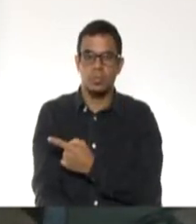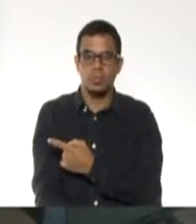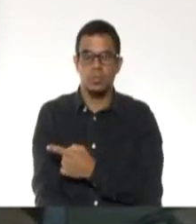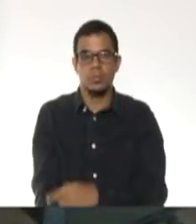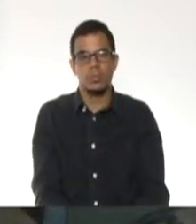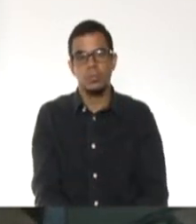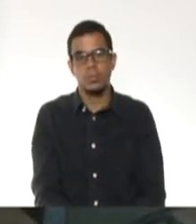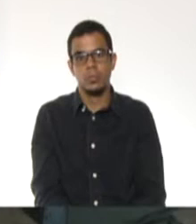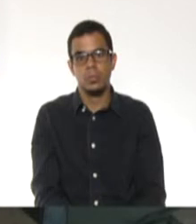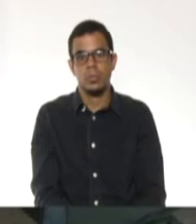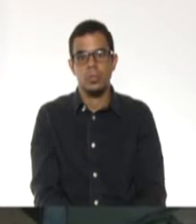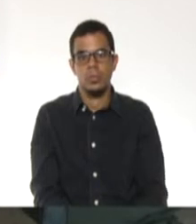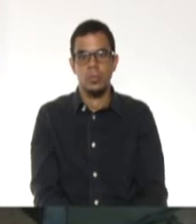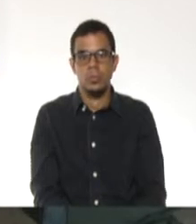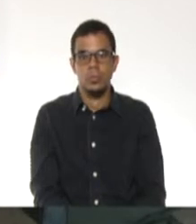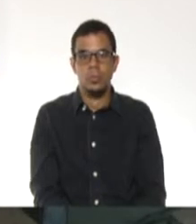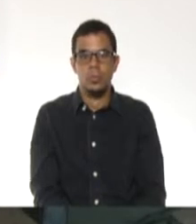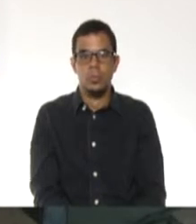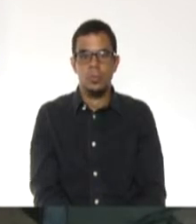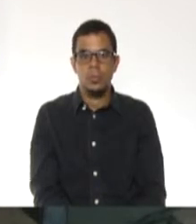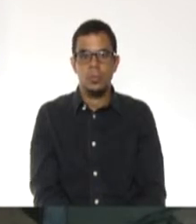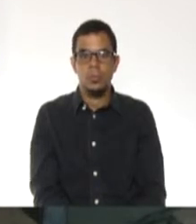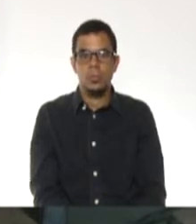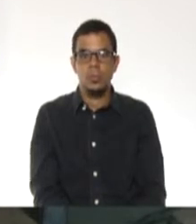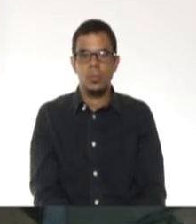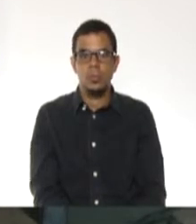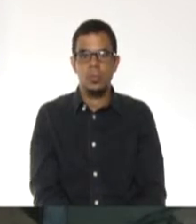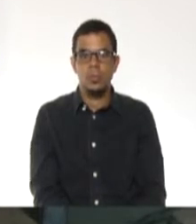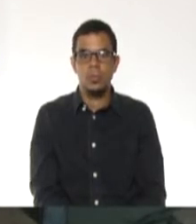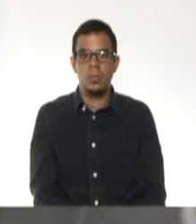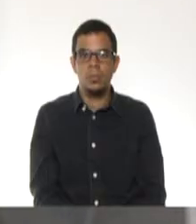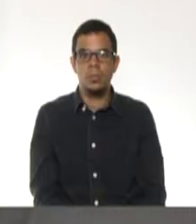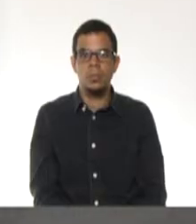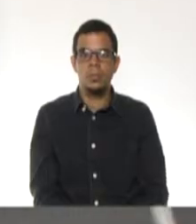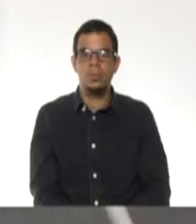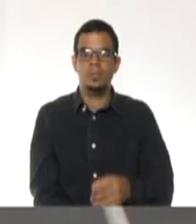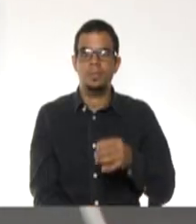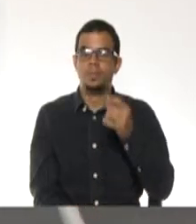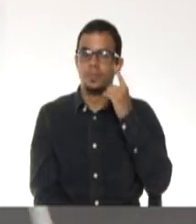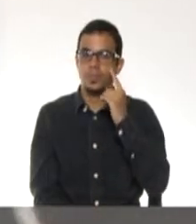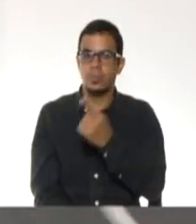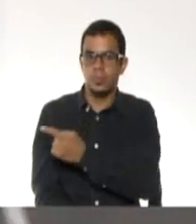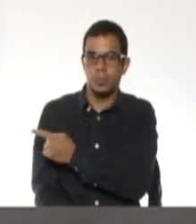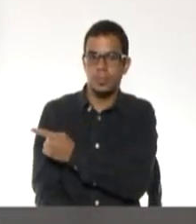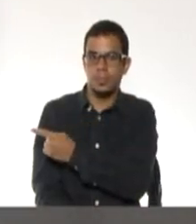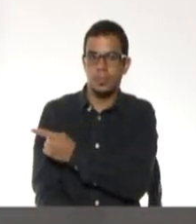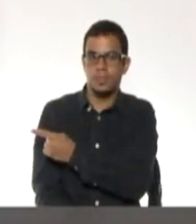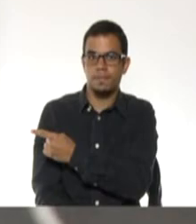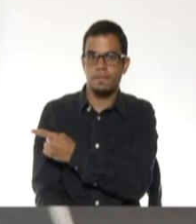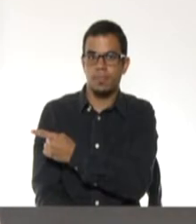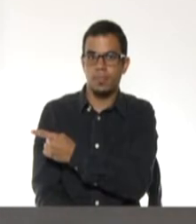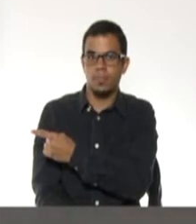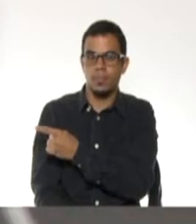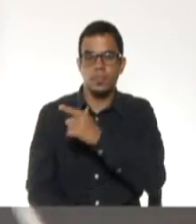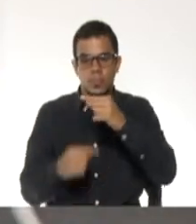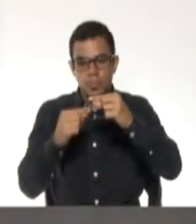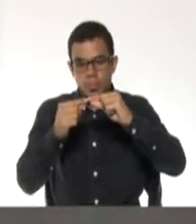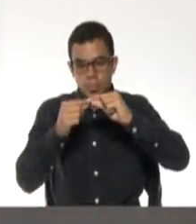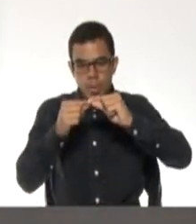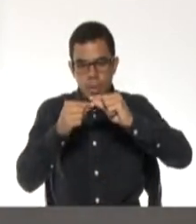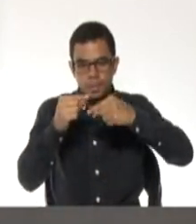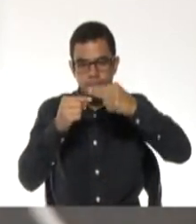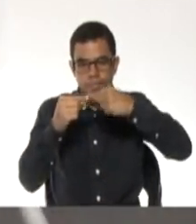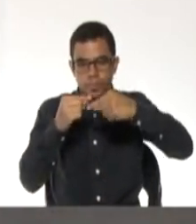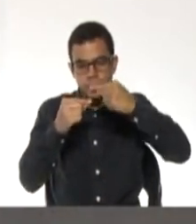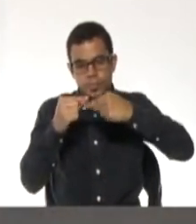¿sí? Podemos manipular la parte frontal para entorchar. Entorchar es el procedimiento para